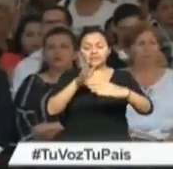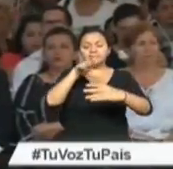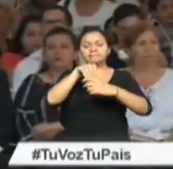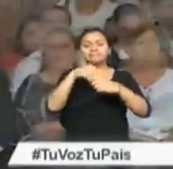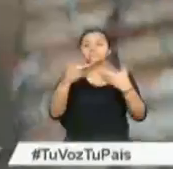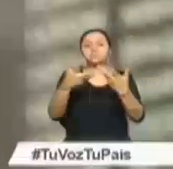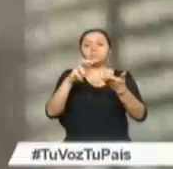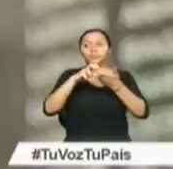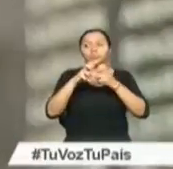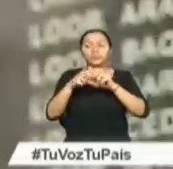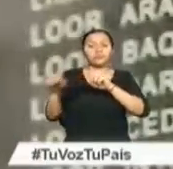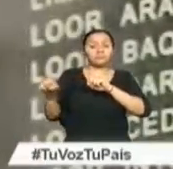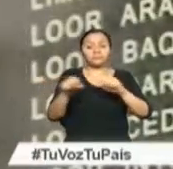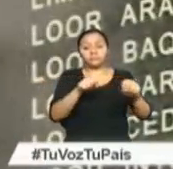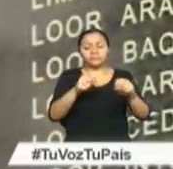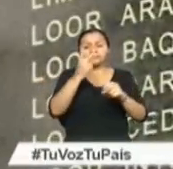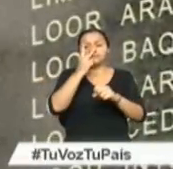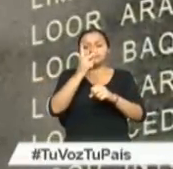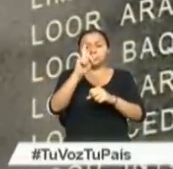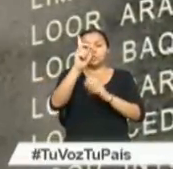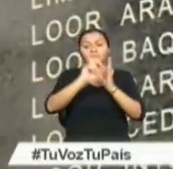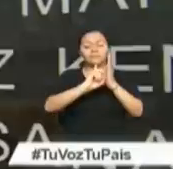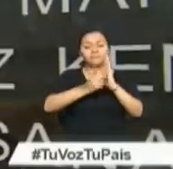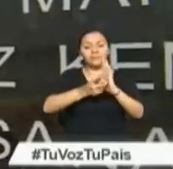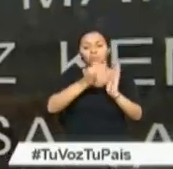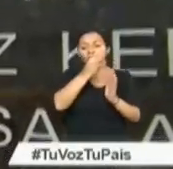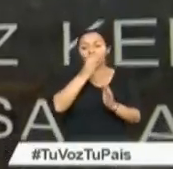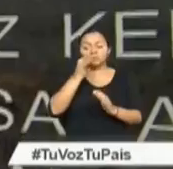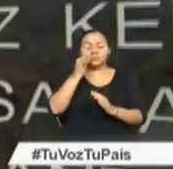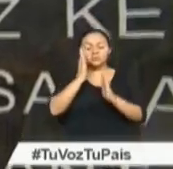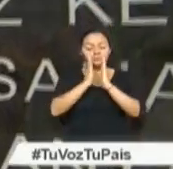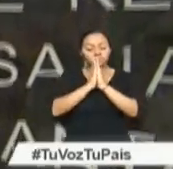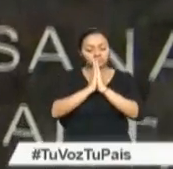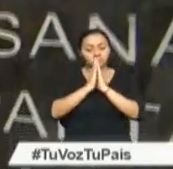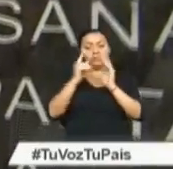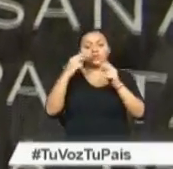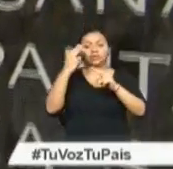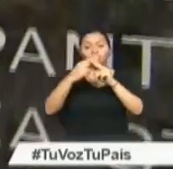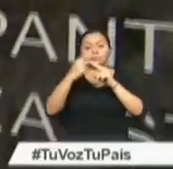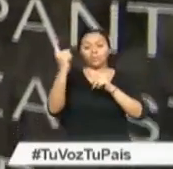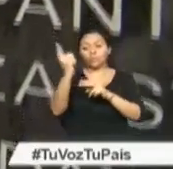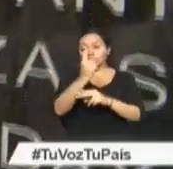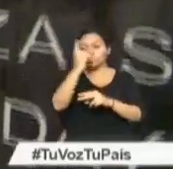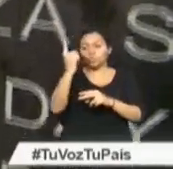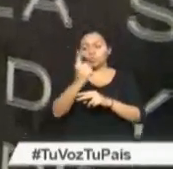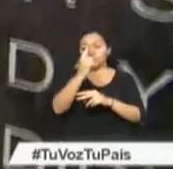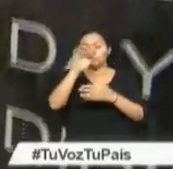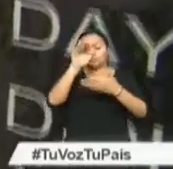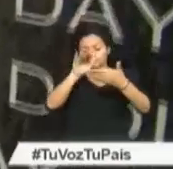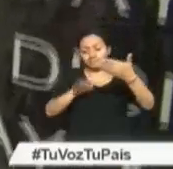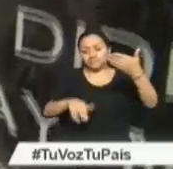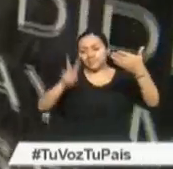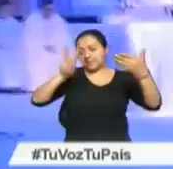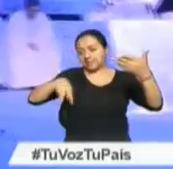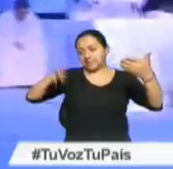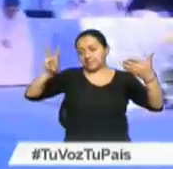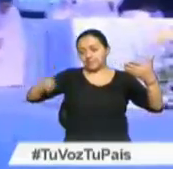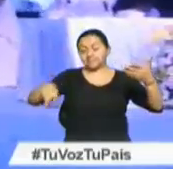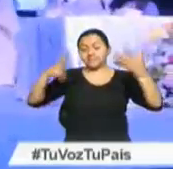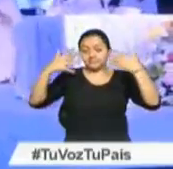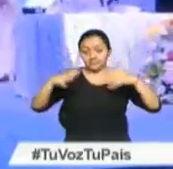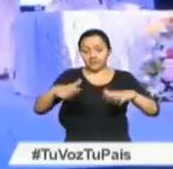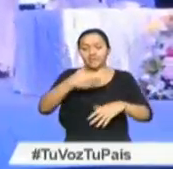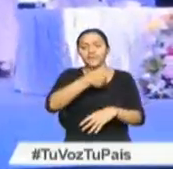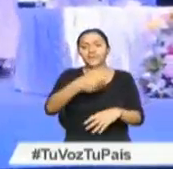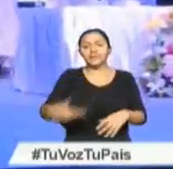por el evento natural, se rindió un minuto de silencio en honor a los fallecidos mencionados uno por uno. El primer